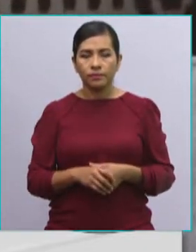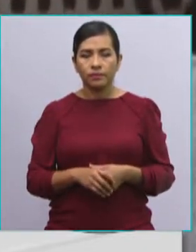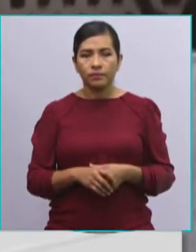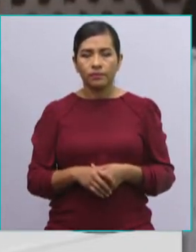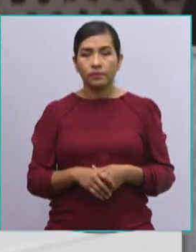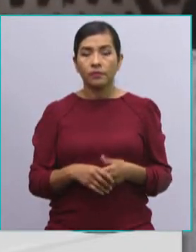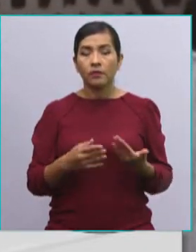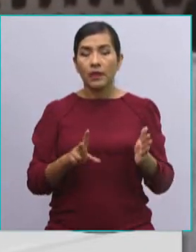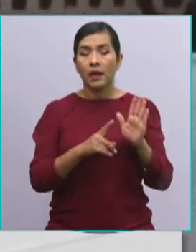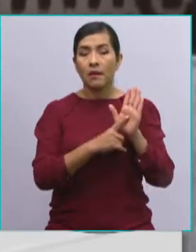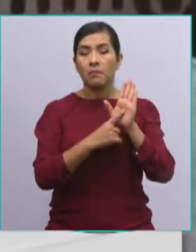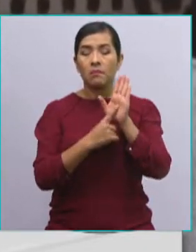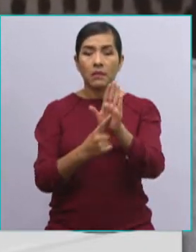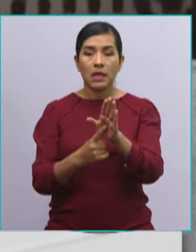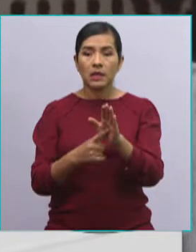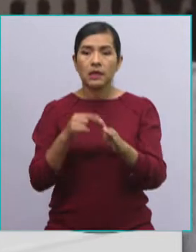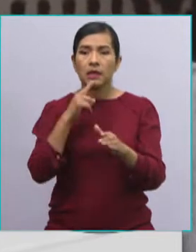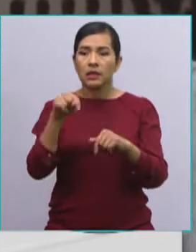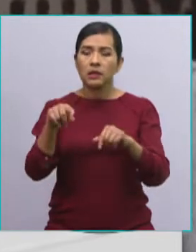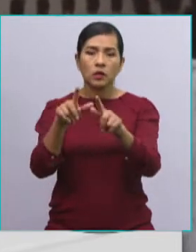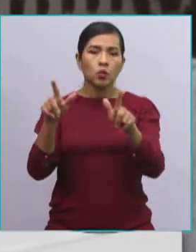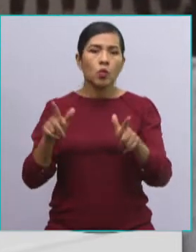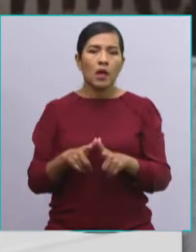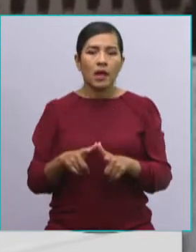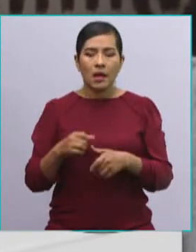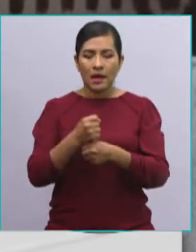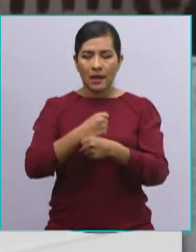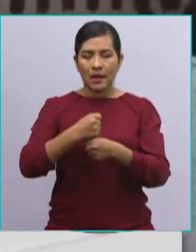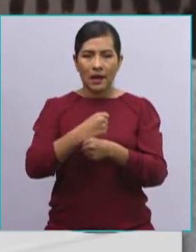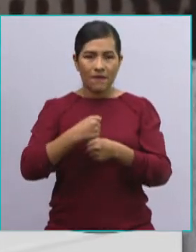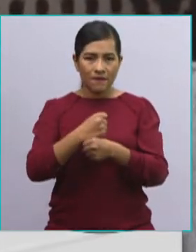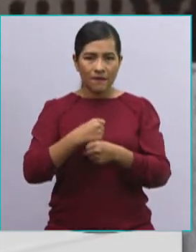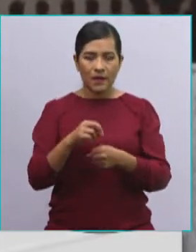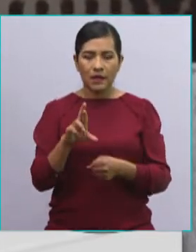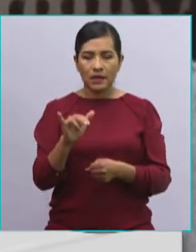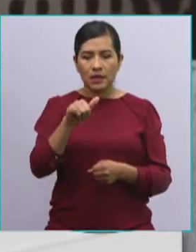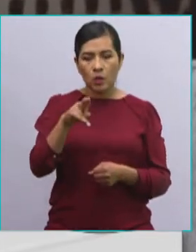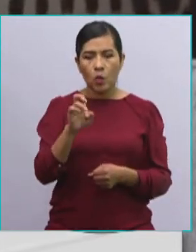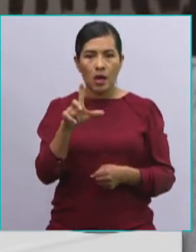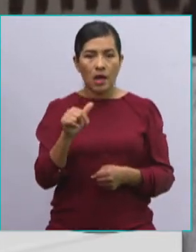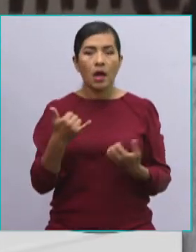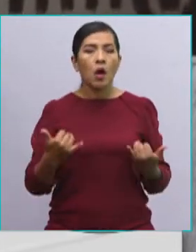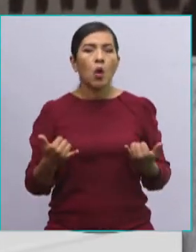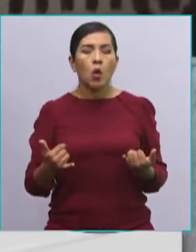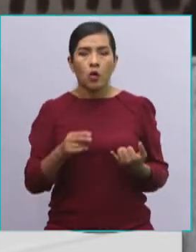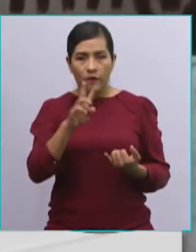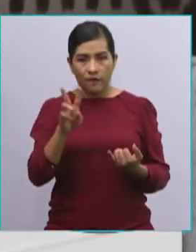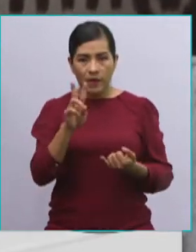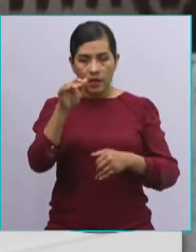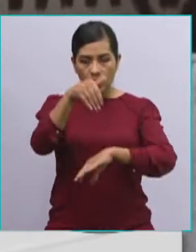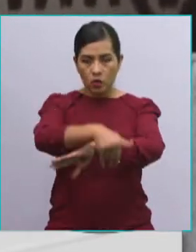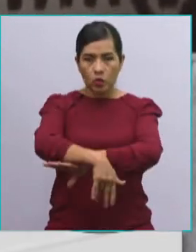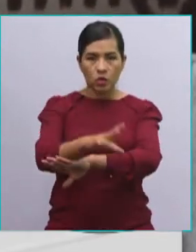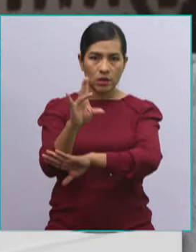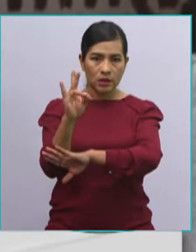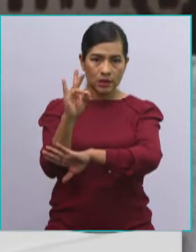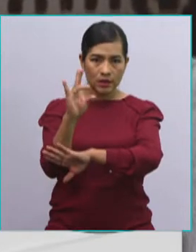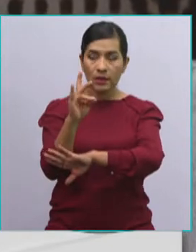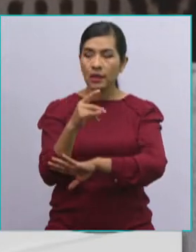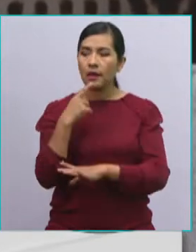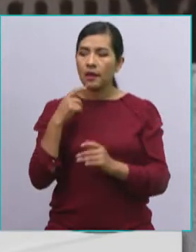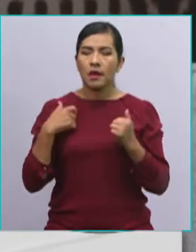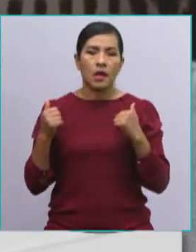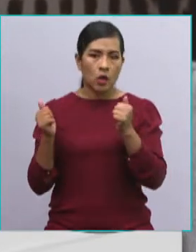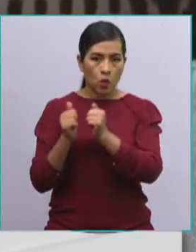la presentación va a ser en el café rayuela va a ser hoy viernes a las 7 de la noche me van a acompañar